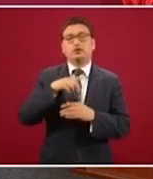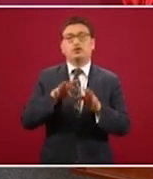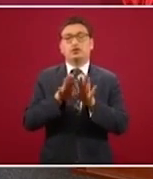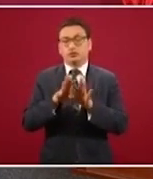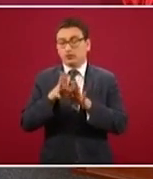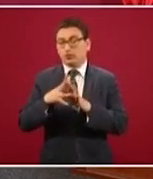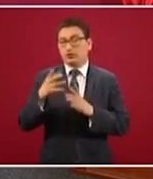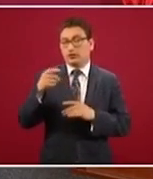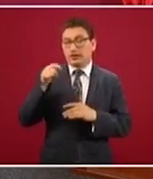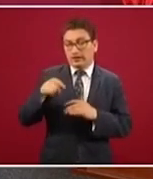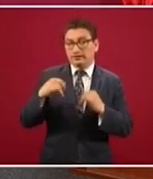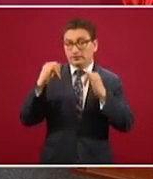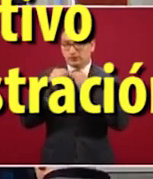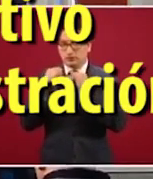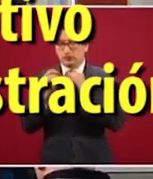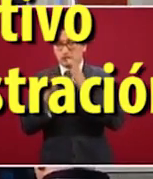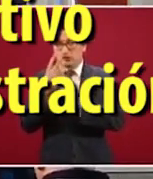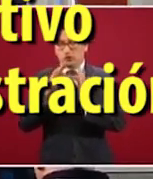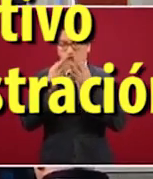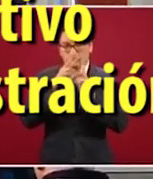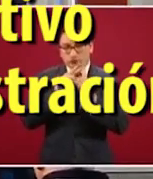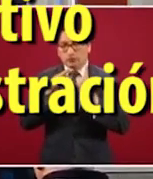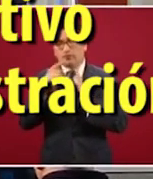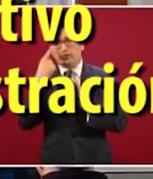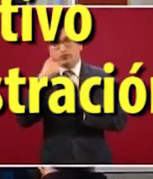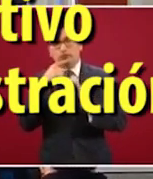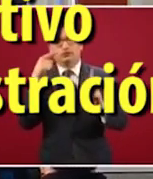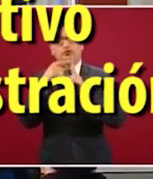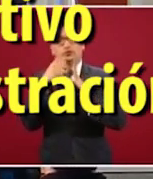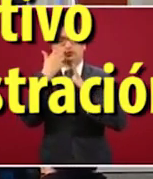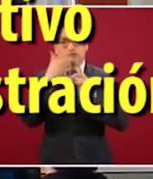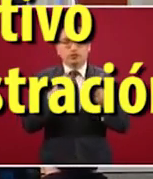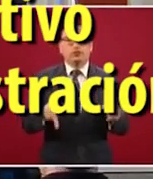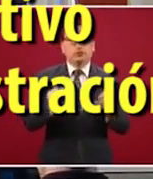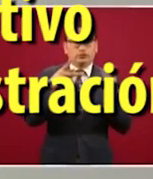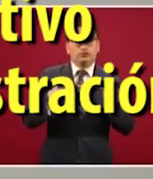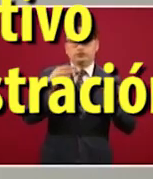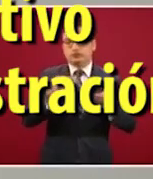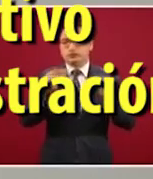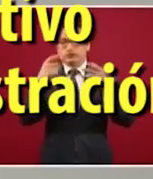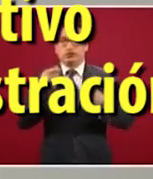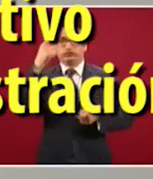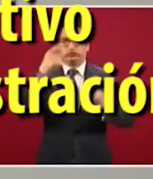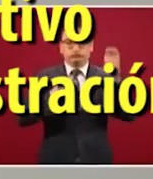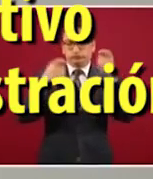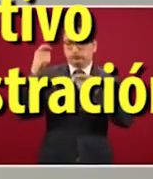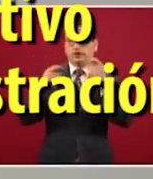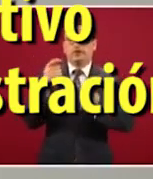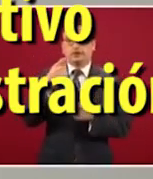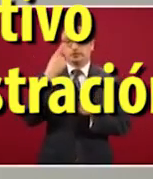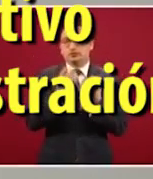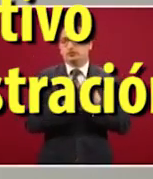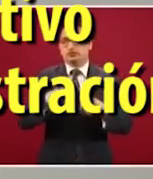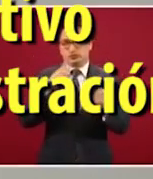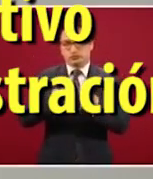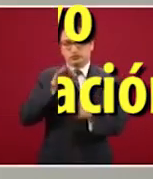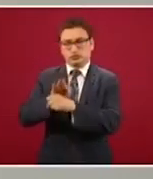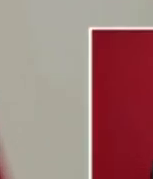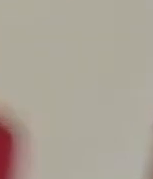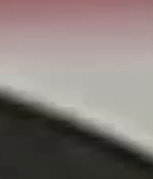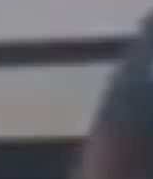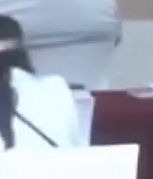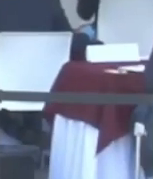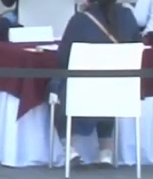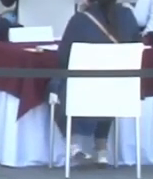acuerdo con fuentes oficiales, Rodríguez Vargas cumplió con el objetivo de transformar el Servicio de Administración y Enajenación de Bienes y consolidar